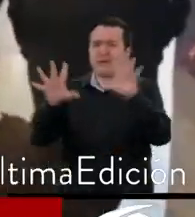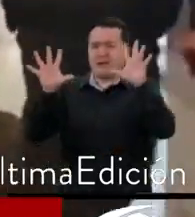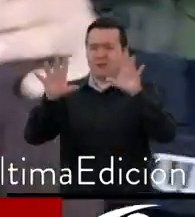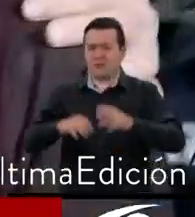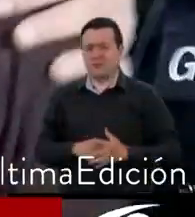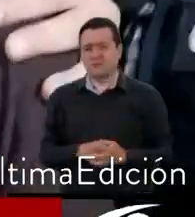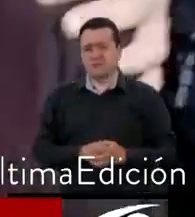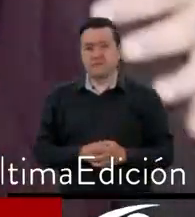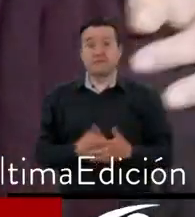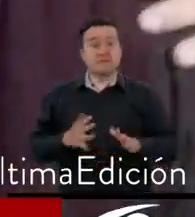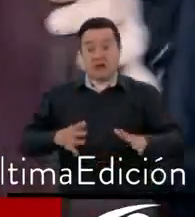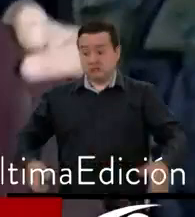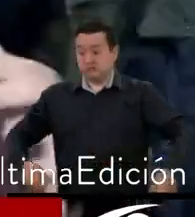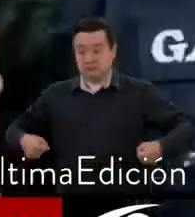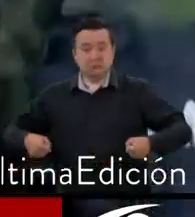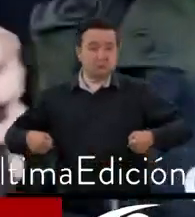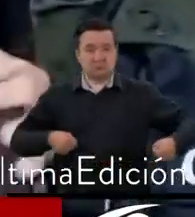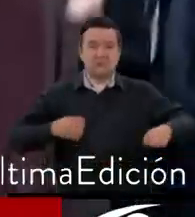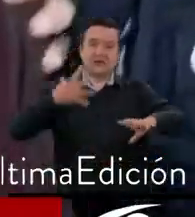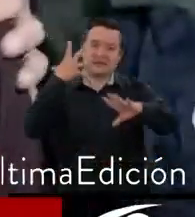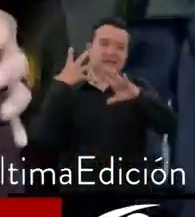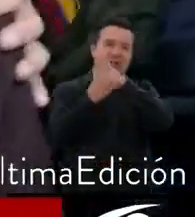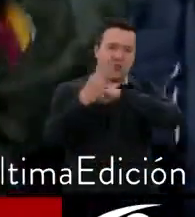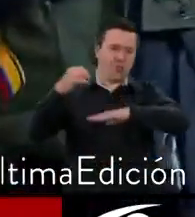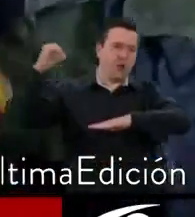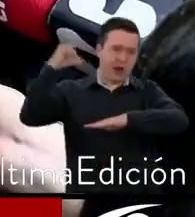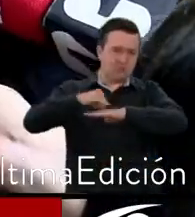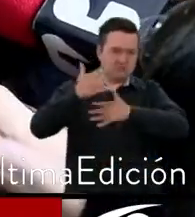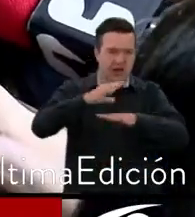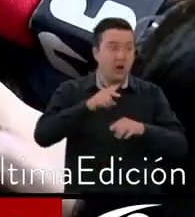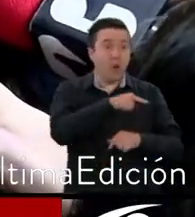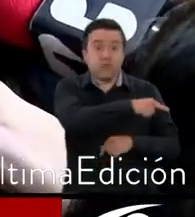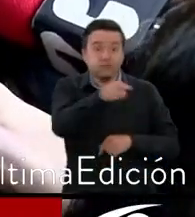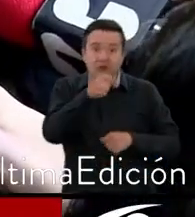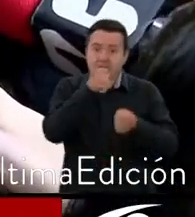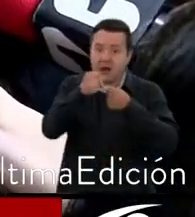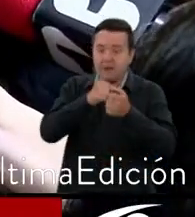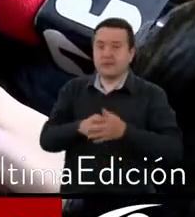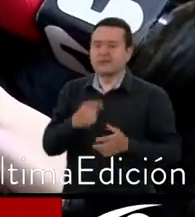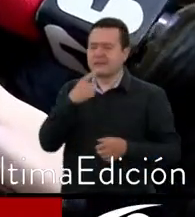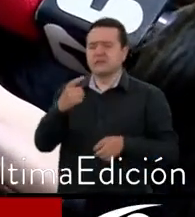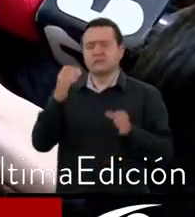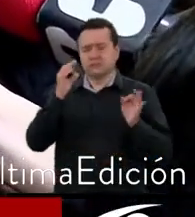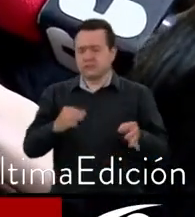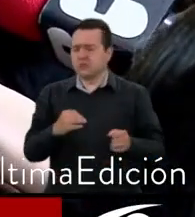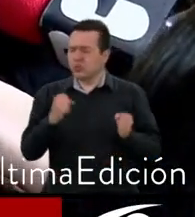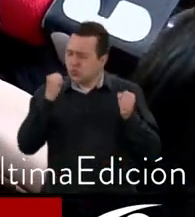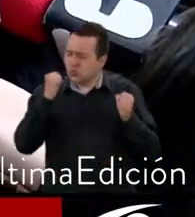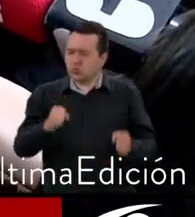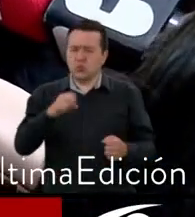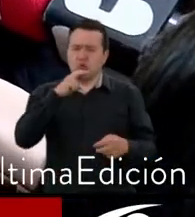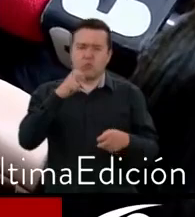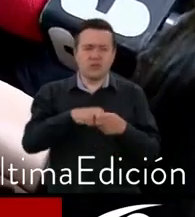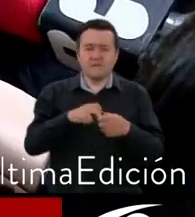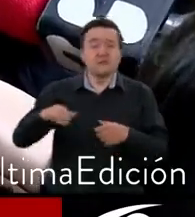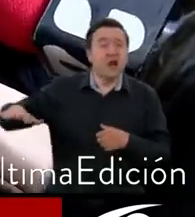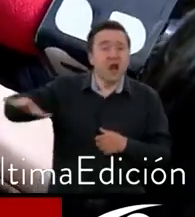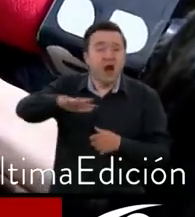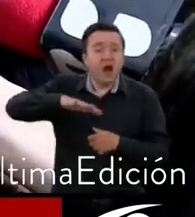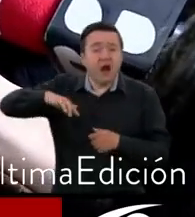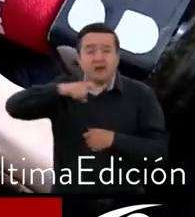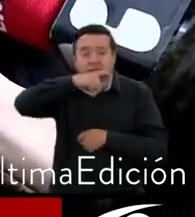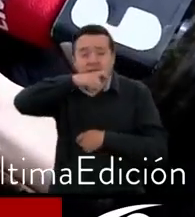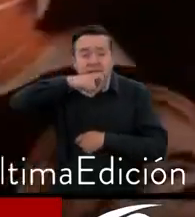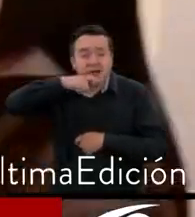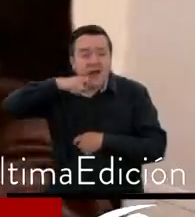y salió del aeropuerto donde atendió a los medios de comunicación. Entonces, aunque fue duro, difícil estar en este desierto, yo